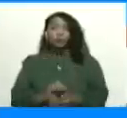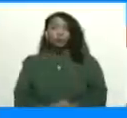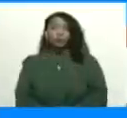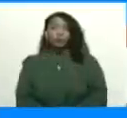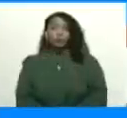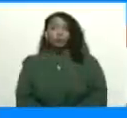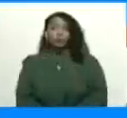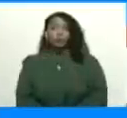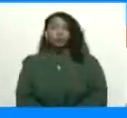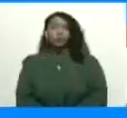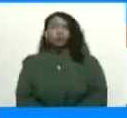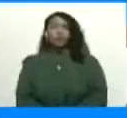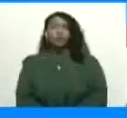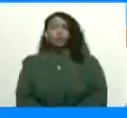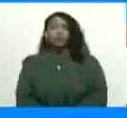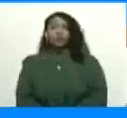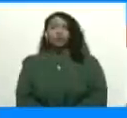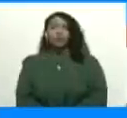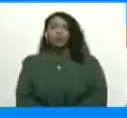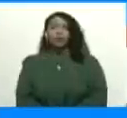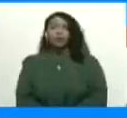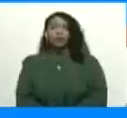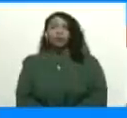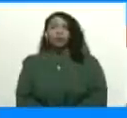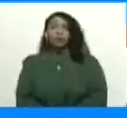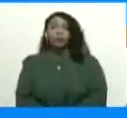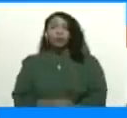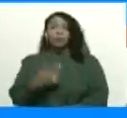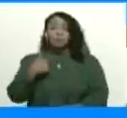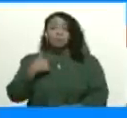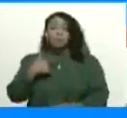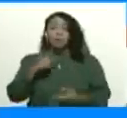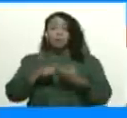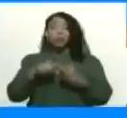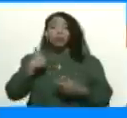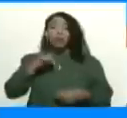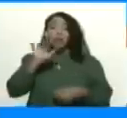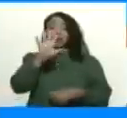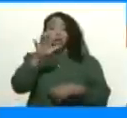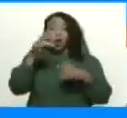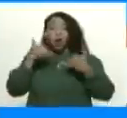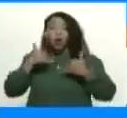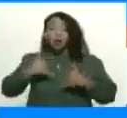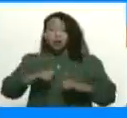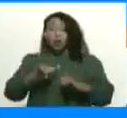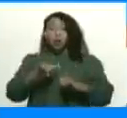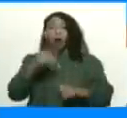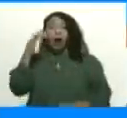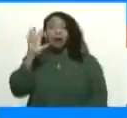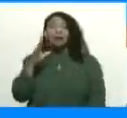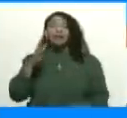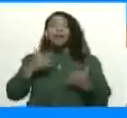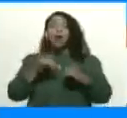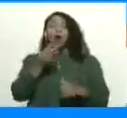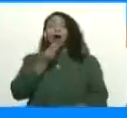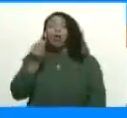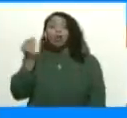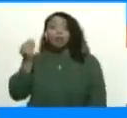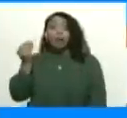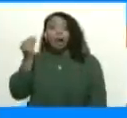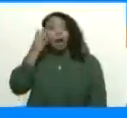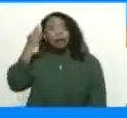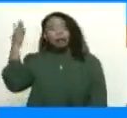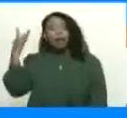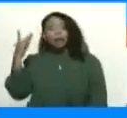es injusto. Alex tiene 5 hijos, tiene un hijo adolescente que extraña muchísimo a su